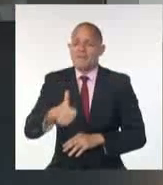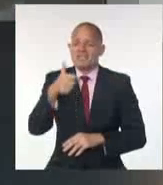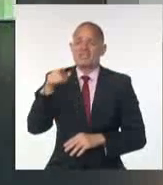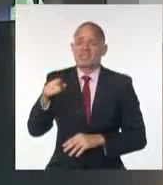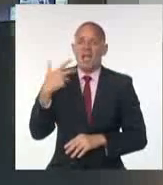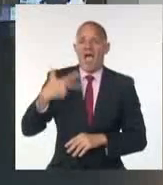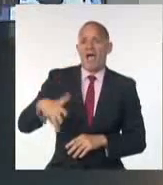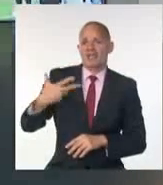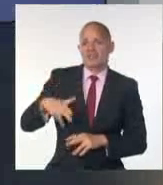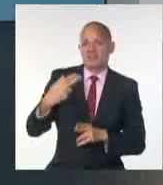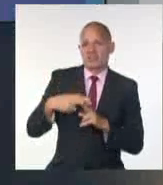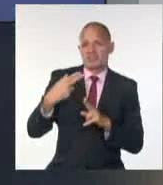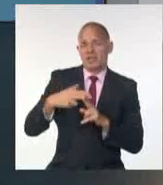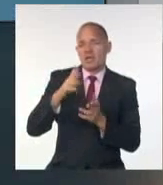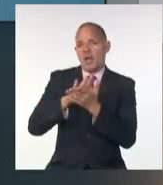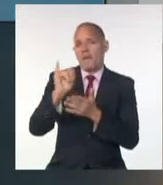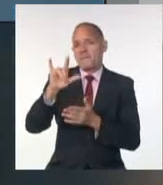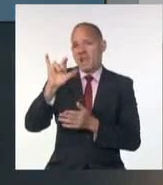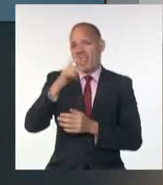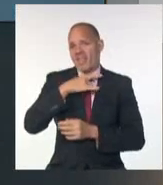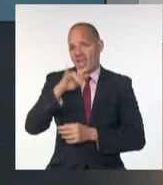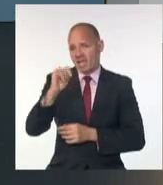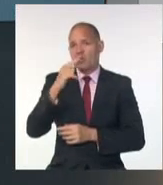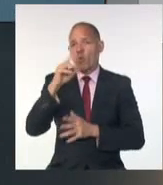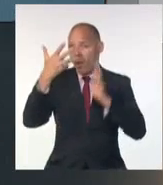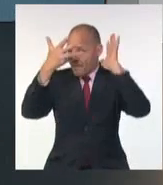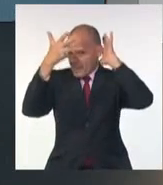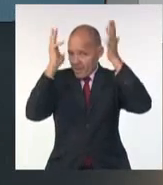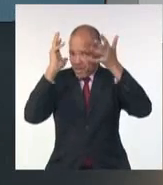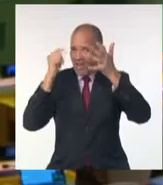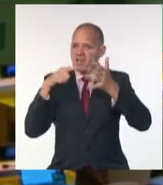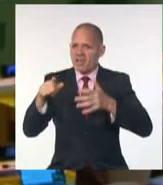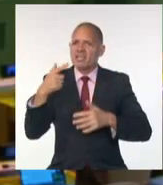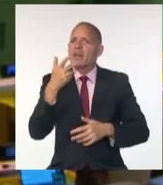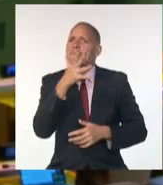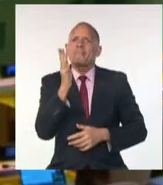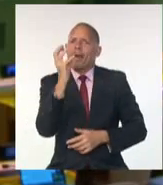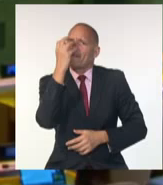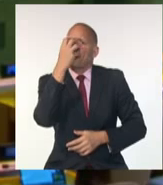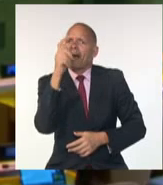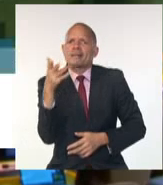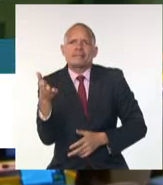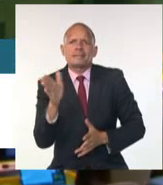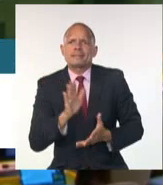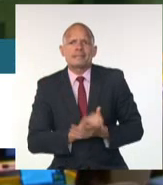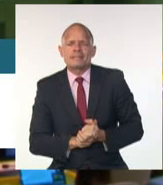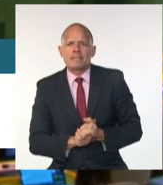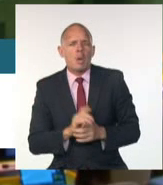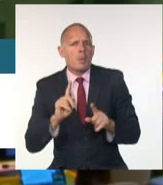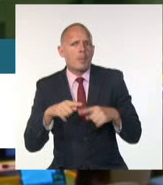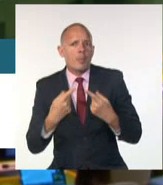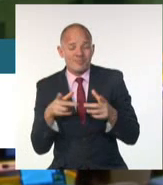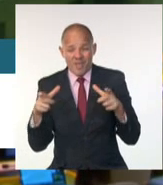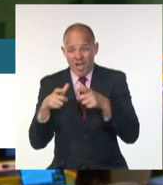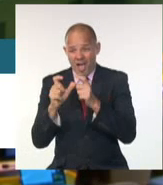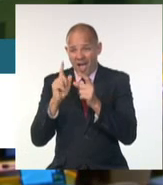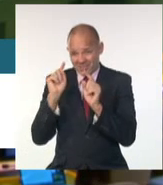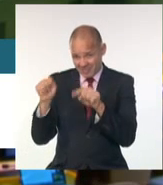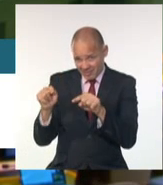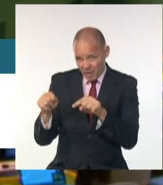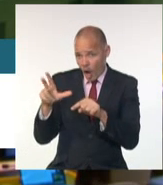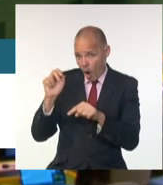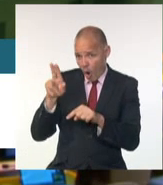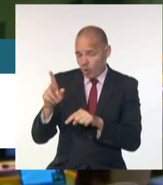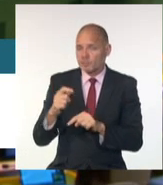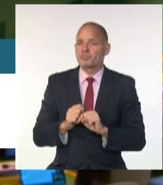primer discurso como presidente ante la Asamblea General de la ONU. Milei arremetió contra la Organización de las Naciones Unidas al